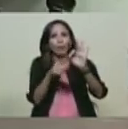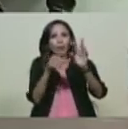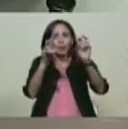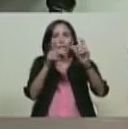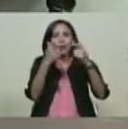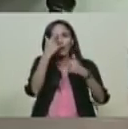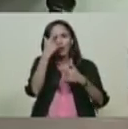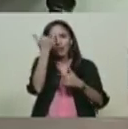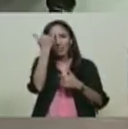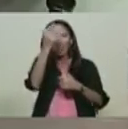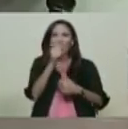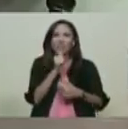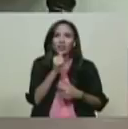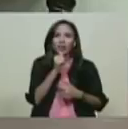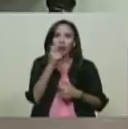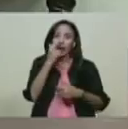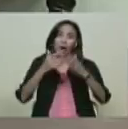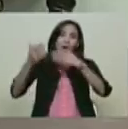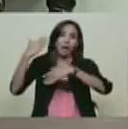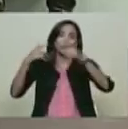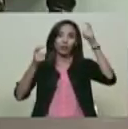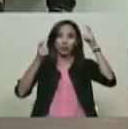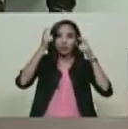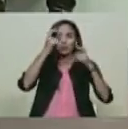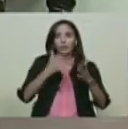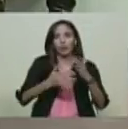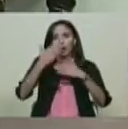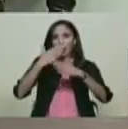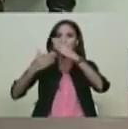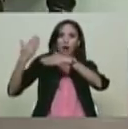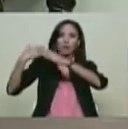Chávez. Ustedes ya lo han escuchado.